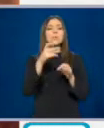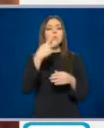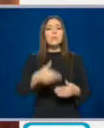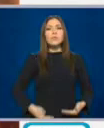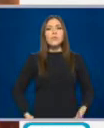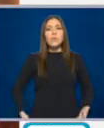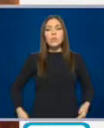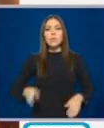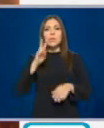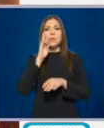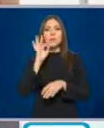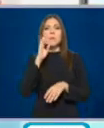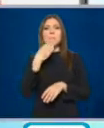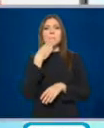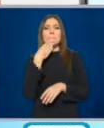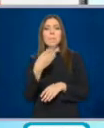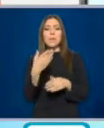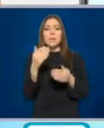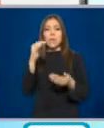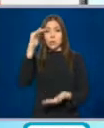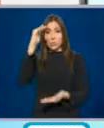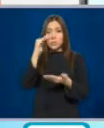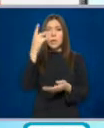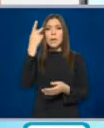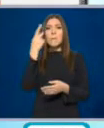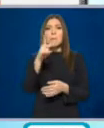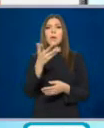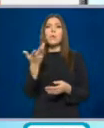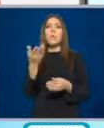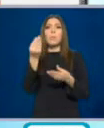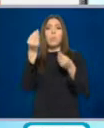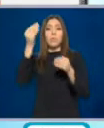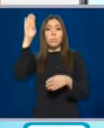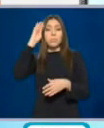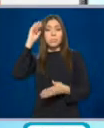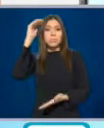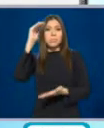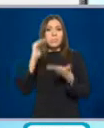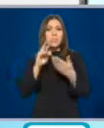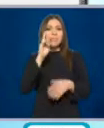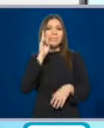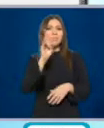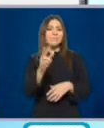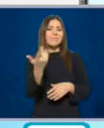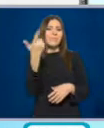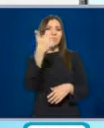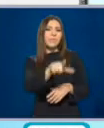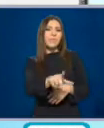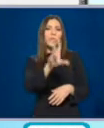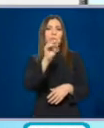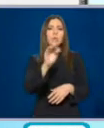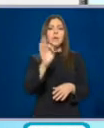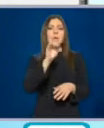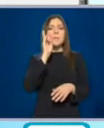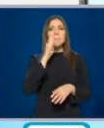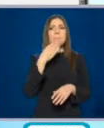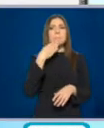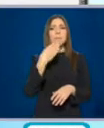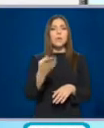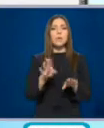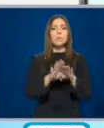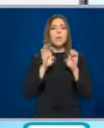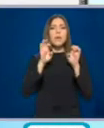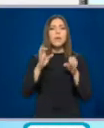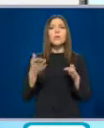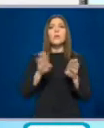vulgar o que pierda como la estética de llevar algo a la moda, pero que no nos reste, digamos, un poco de elegancia? Porque ¿tiene